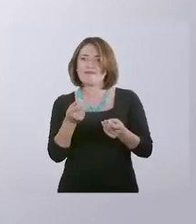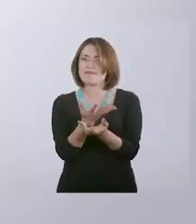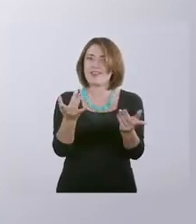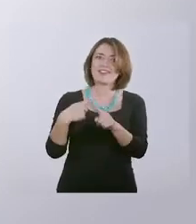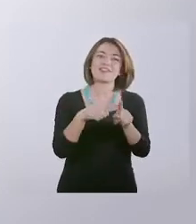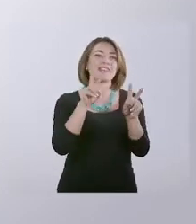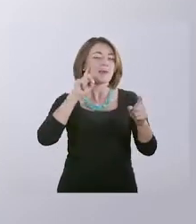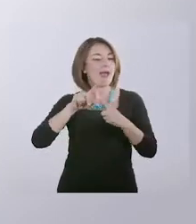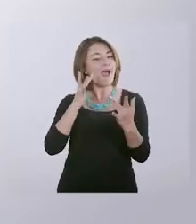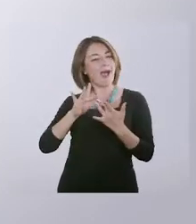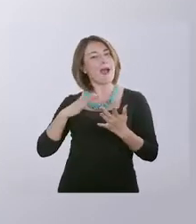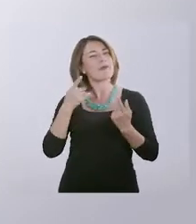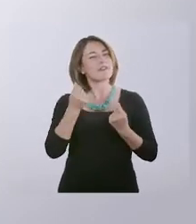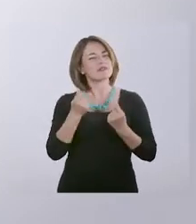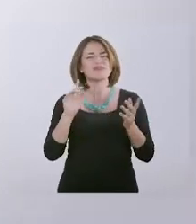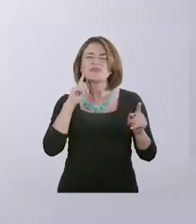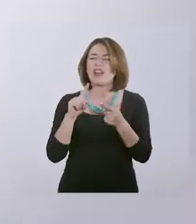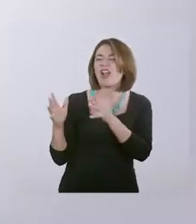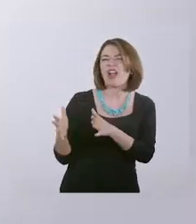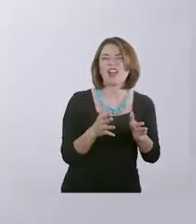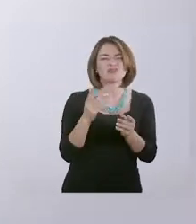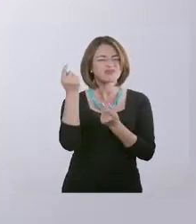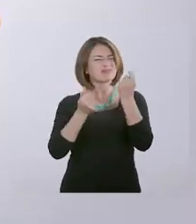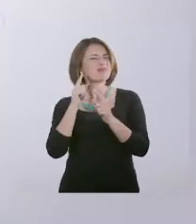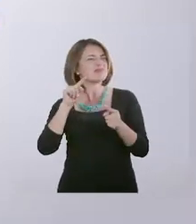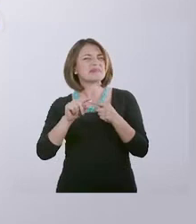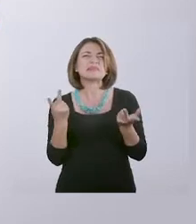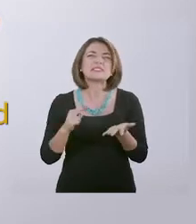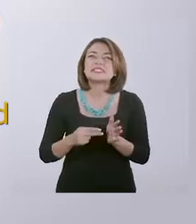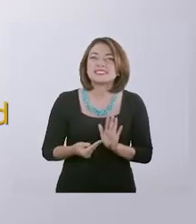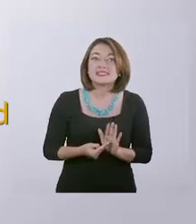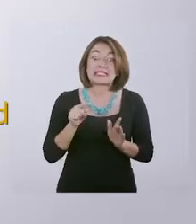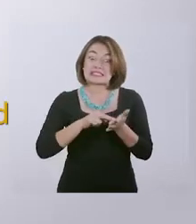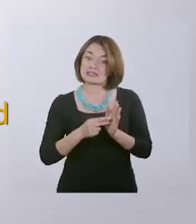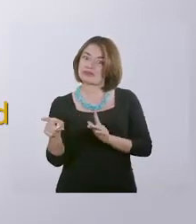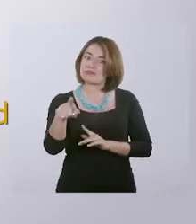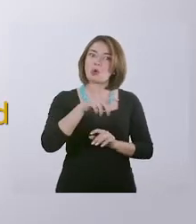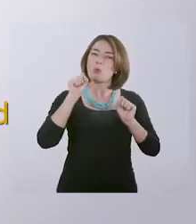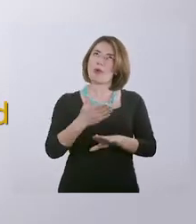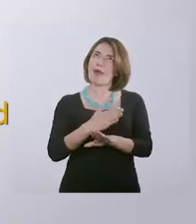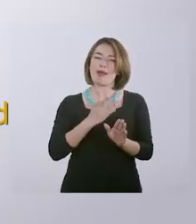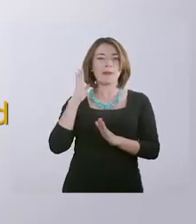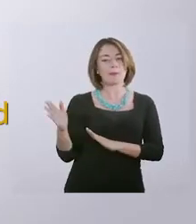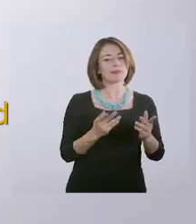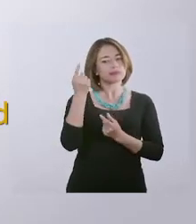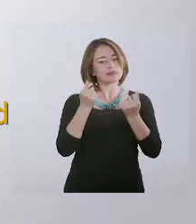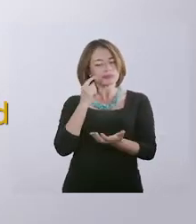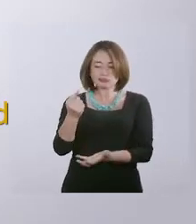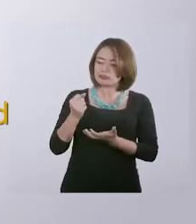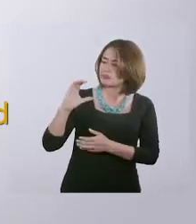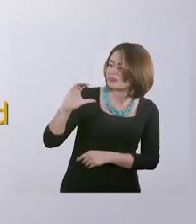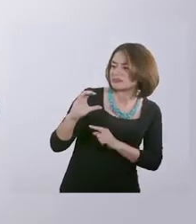ventajas de los diferentes productos en el ámbito financiero. ¿Pero qué es la educación financiera? La educación financiera no es más que la capacidad de